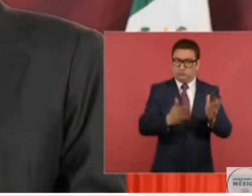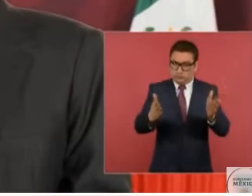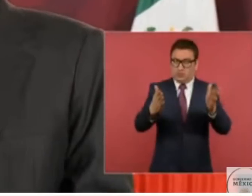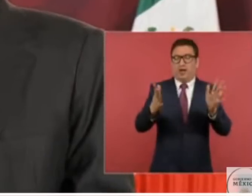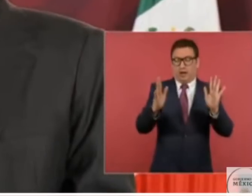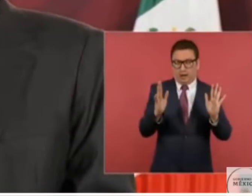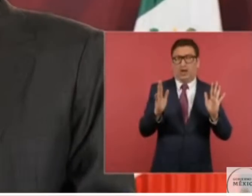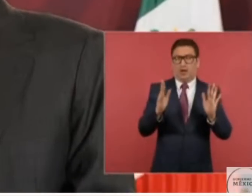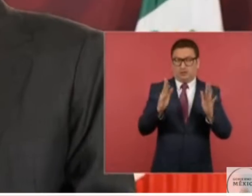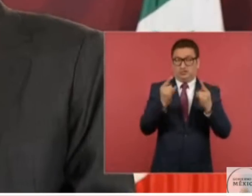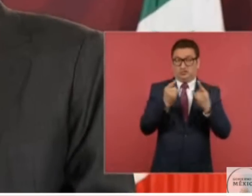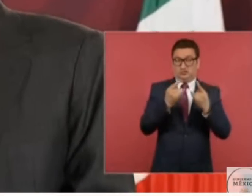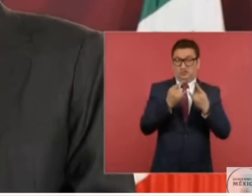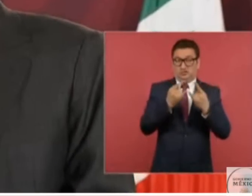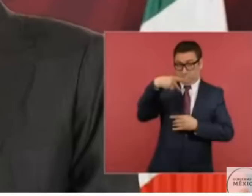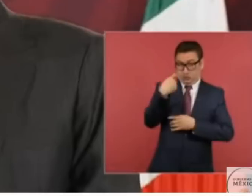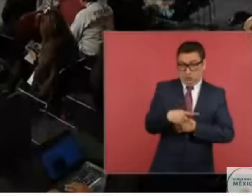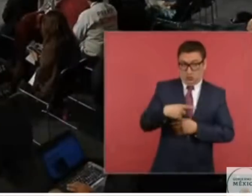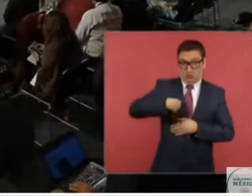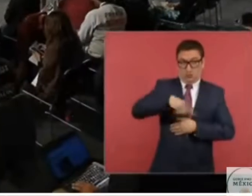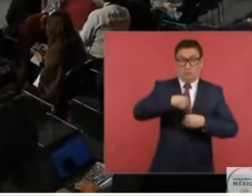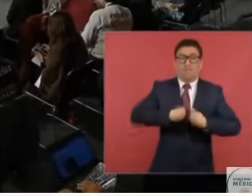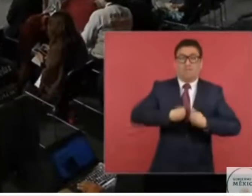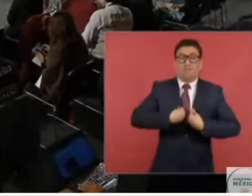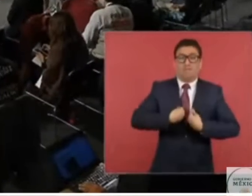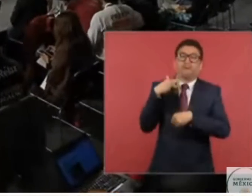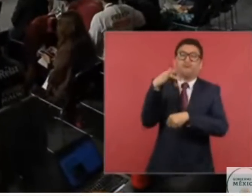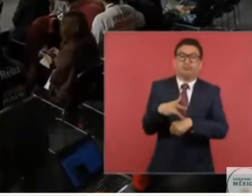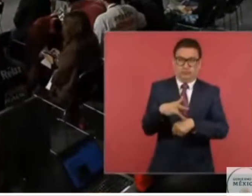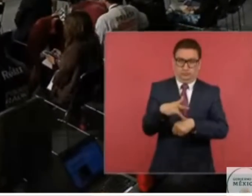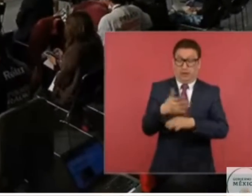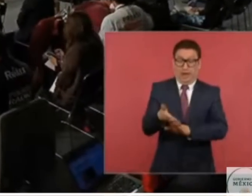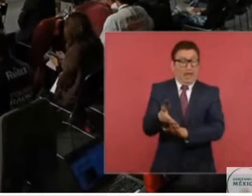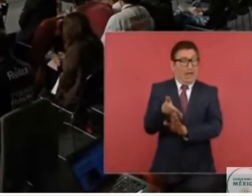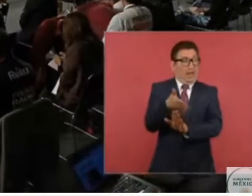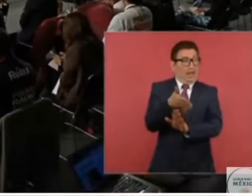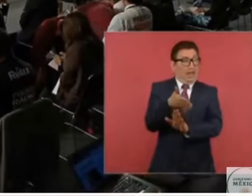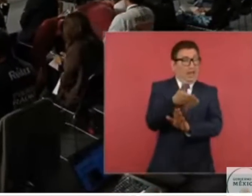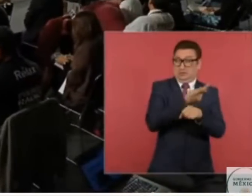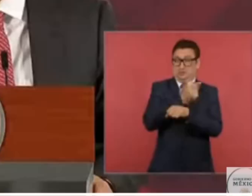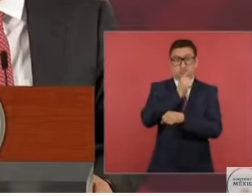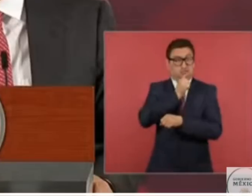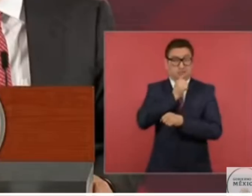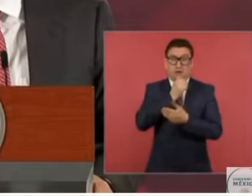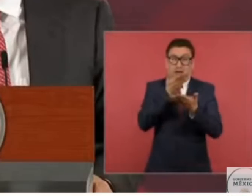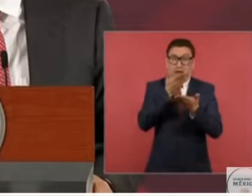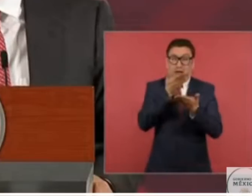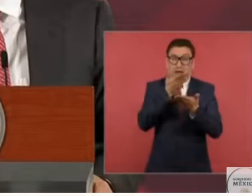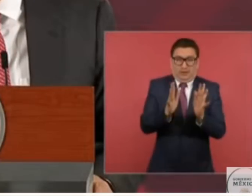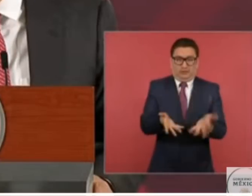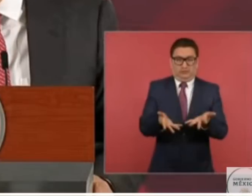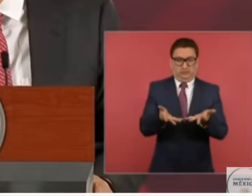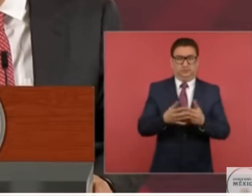en la historia de México. Esto no pasaba antes. A veces